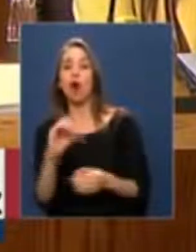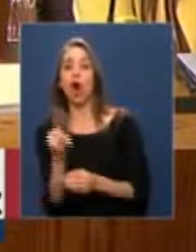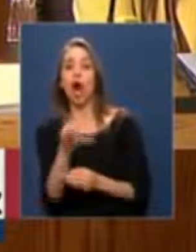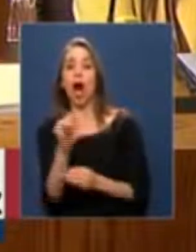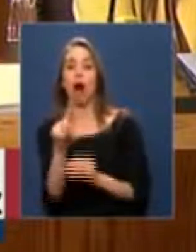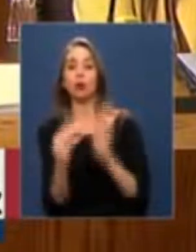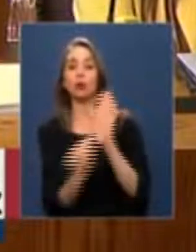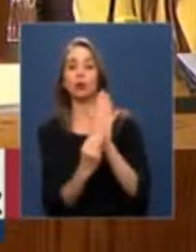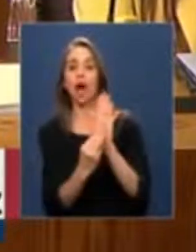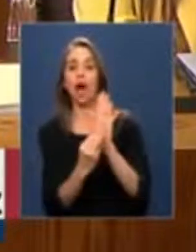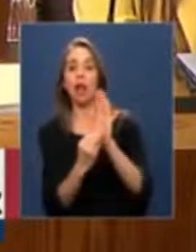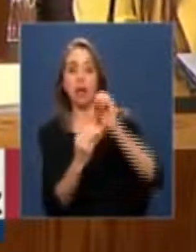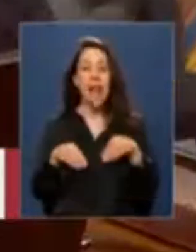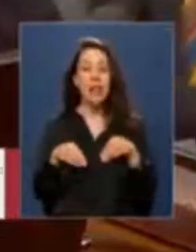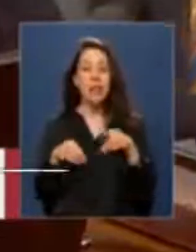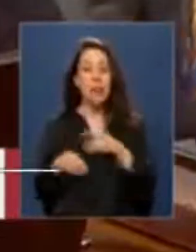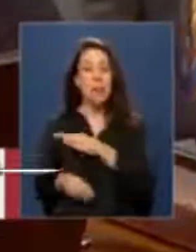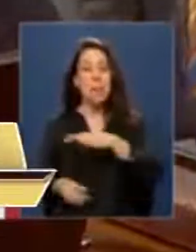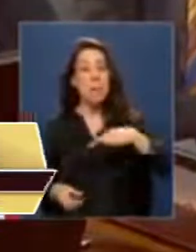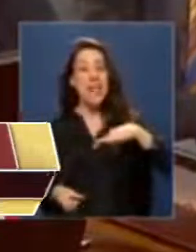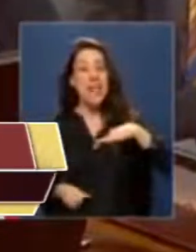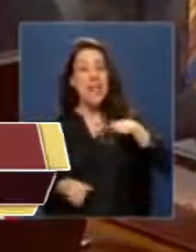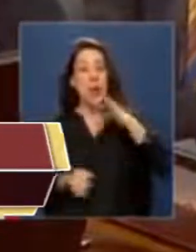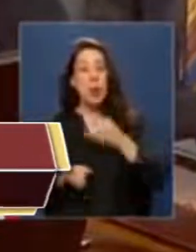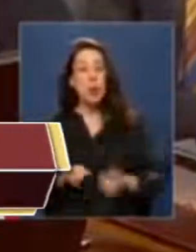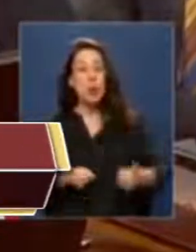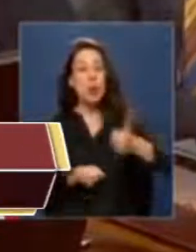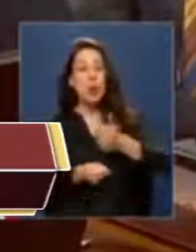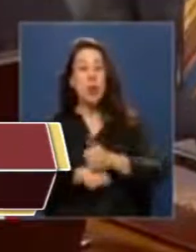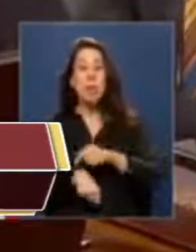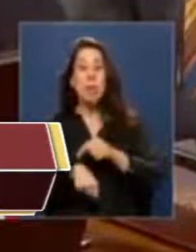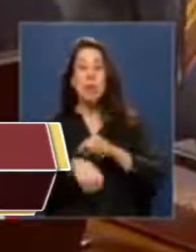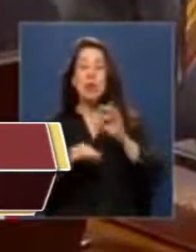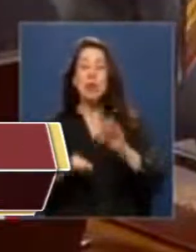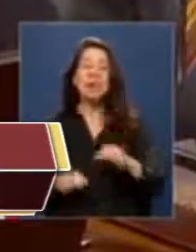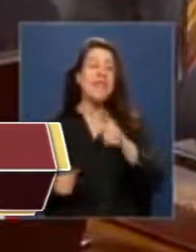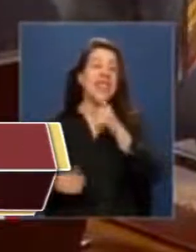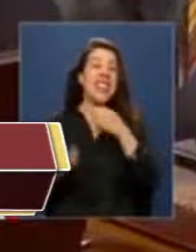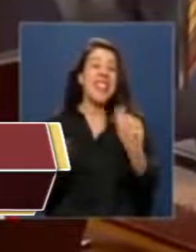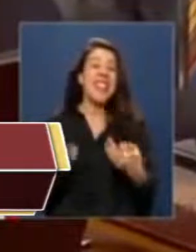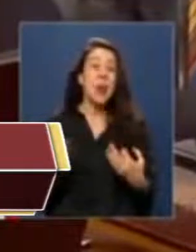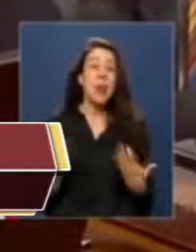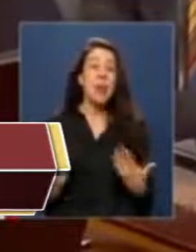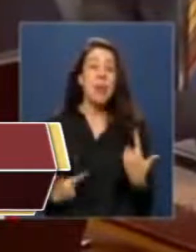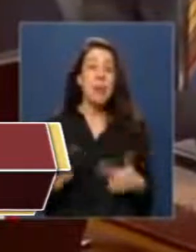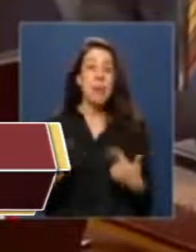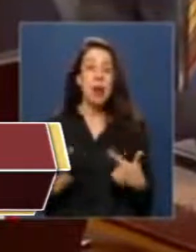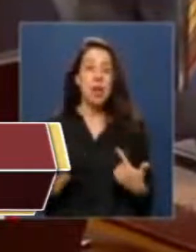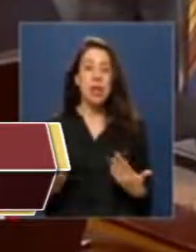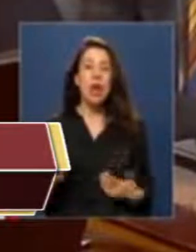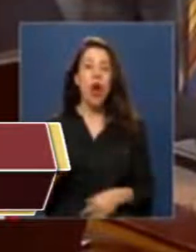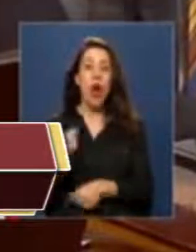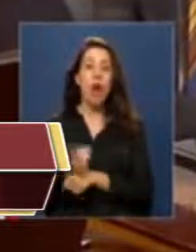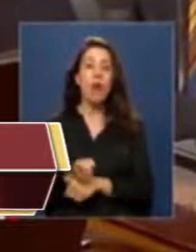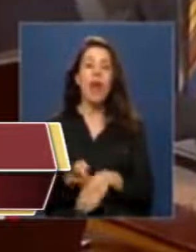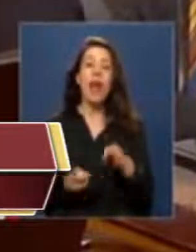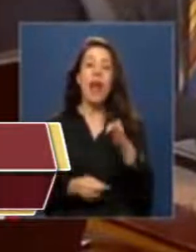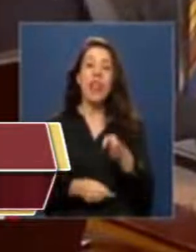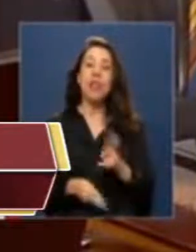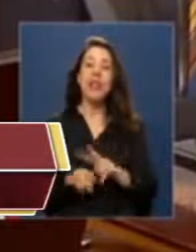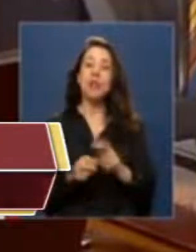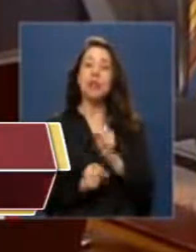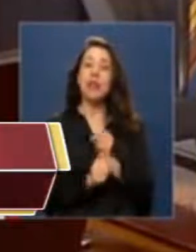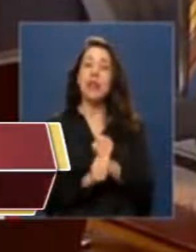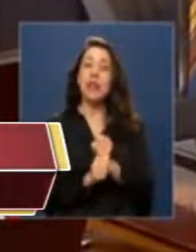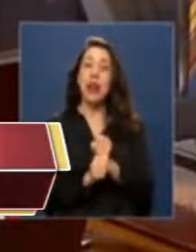del libelo se dio paso al debate de fondo entregándole la palabra a la parte acusadora representada por el diputado dc gabriel